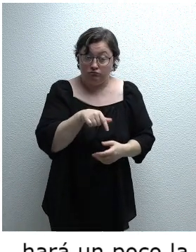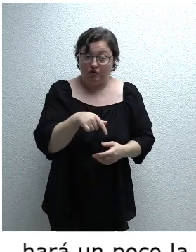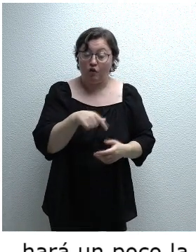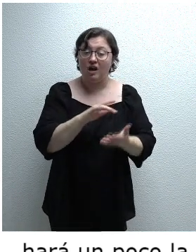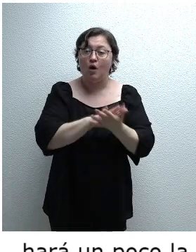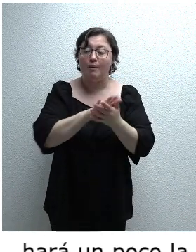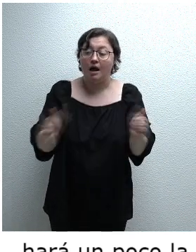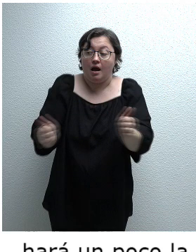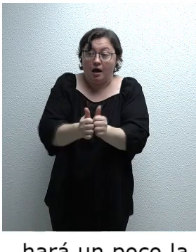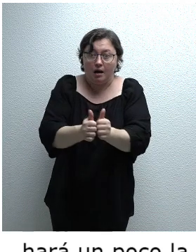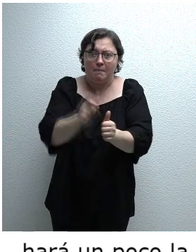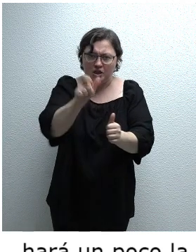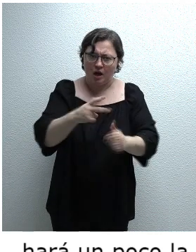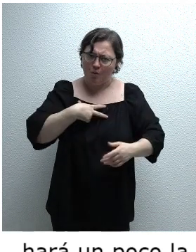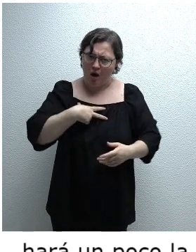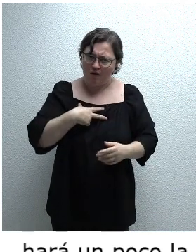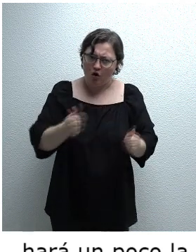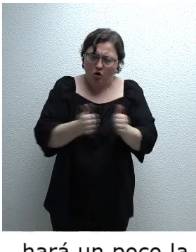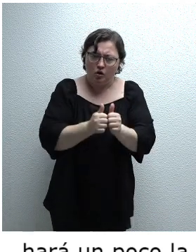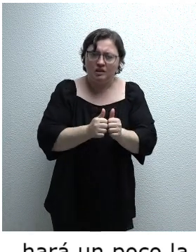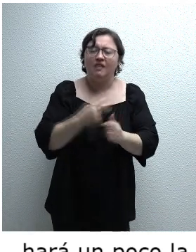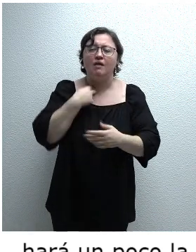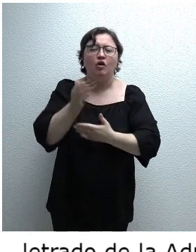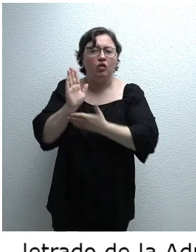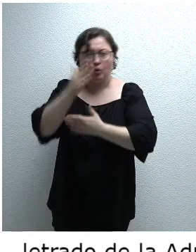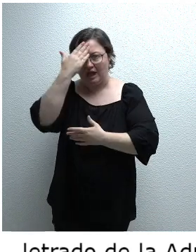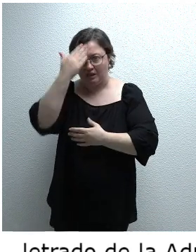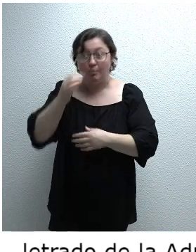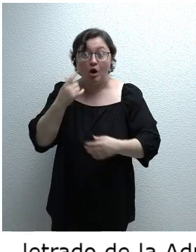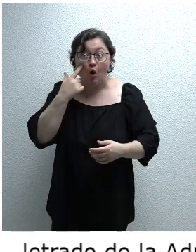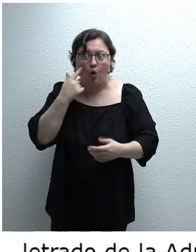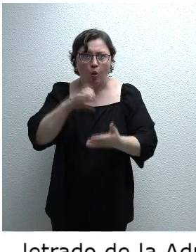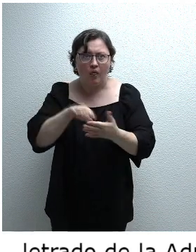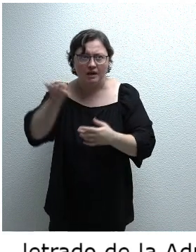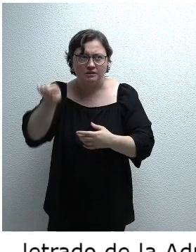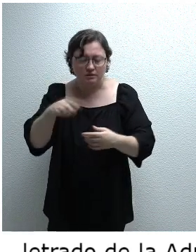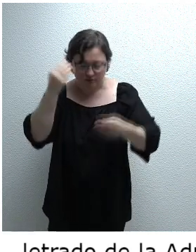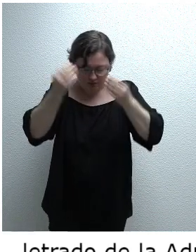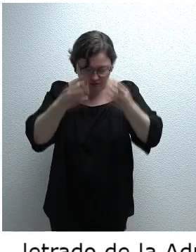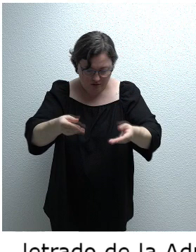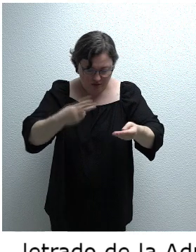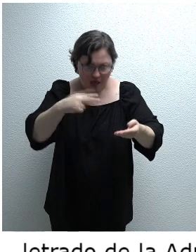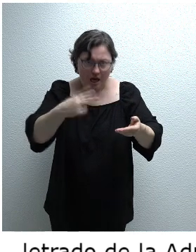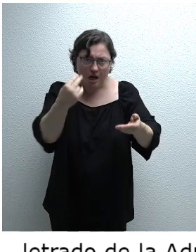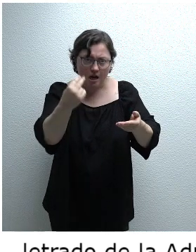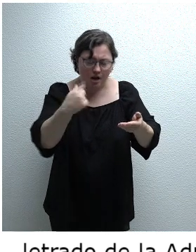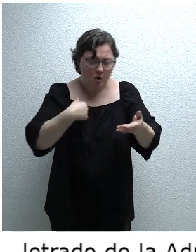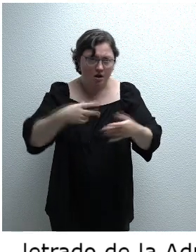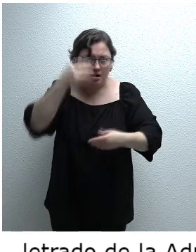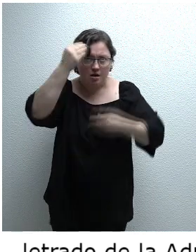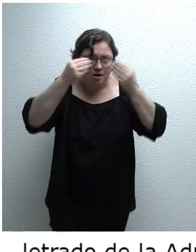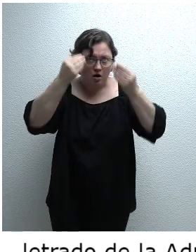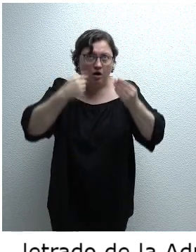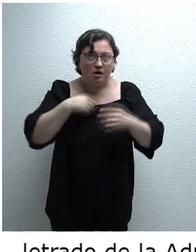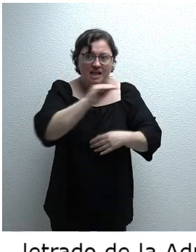ese momento a la persona, a la que va a ser el curador representativo, pero y la cantidad de dudas que va a tener después ¿A quién se va a dirigir? Pues ¿a quién